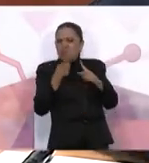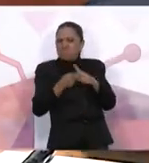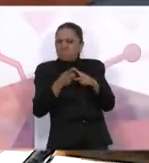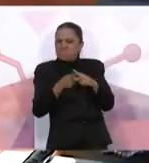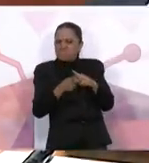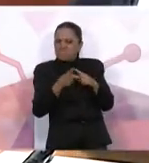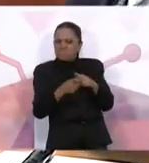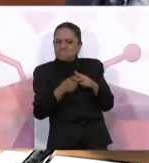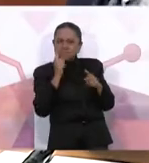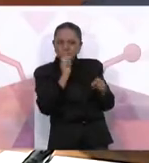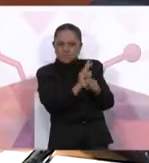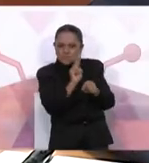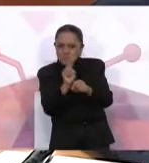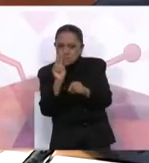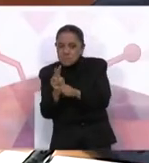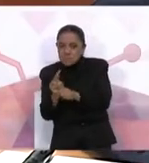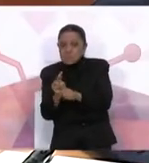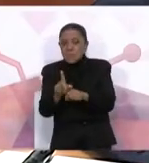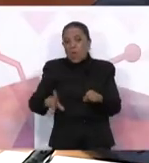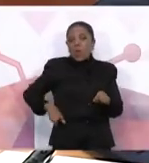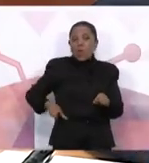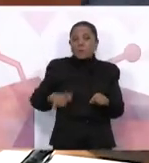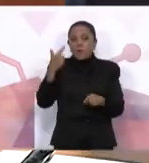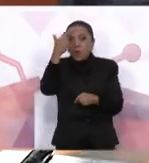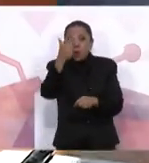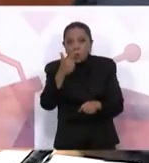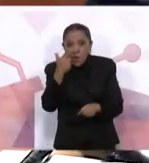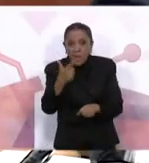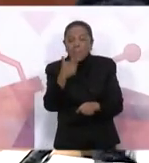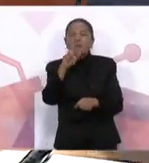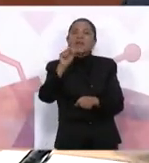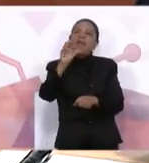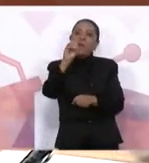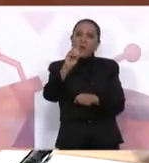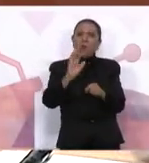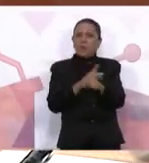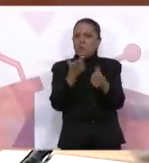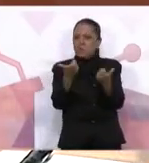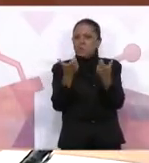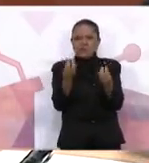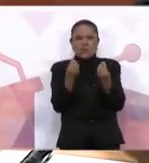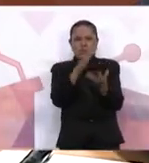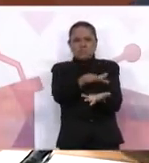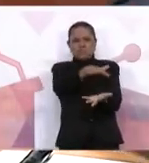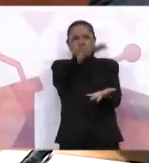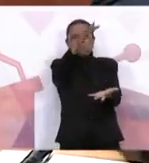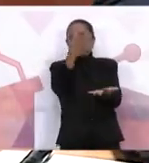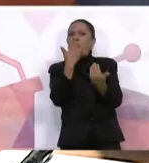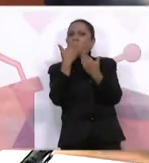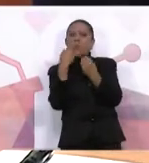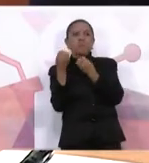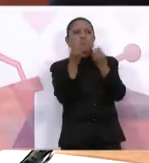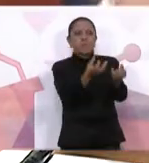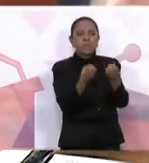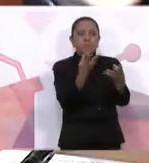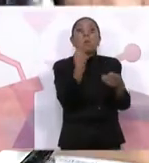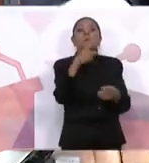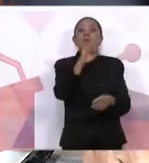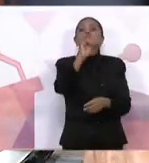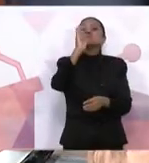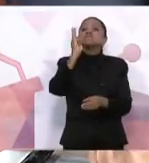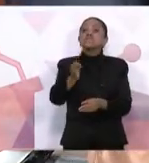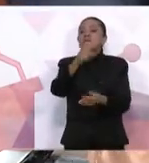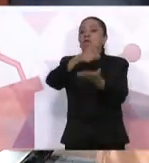porque es una cantidad enorme de dinero que no llega ahí y sin embargo si el derroche para comprar candidatos y